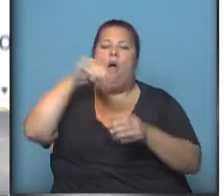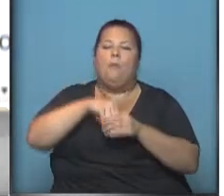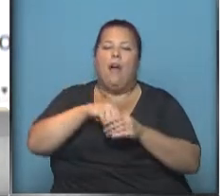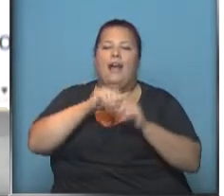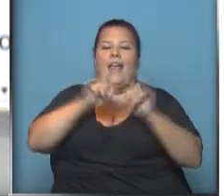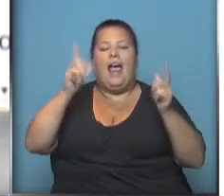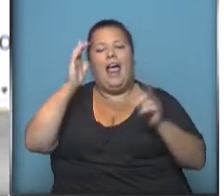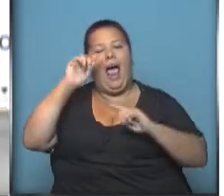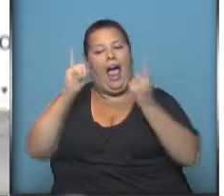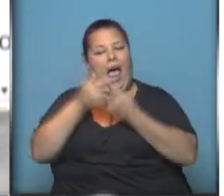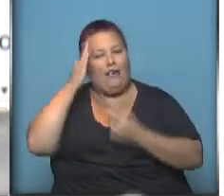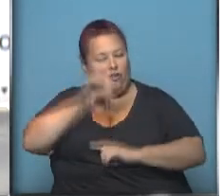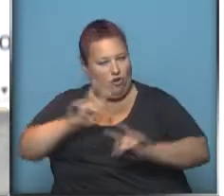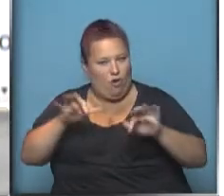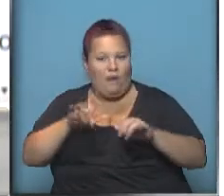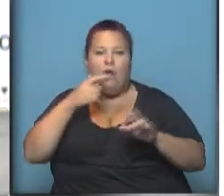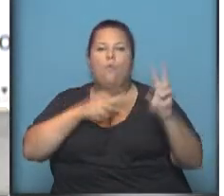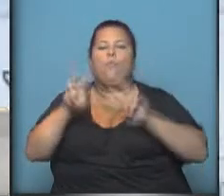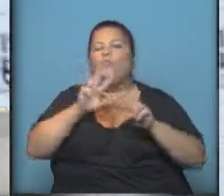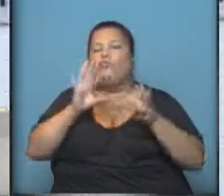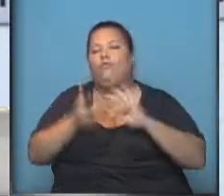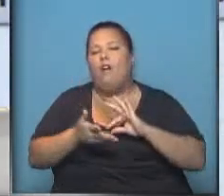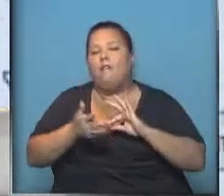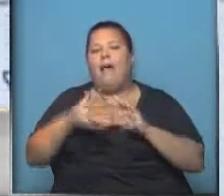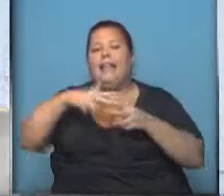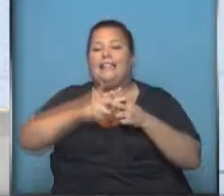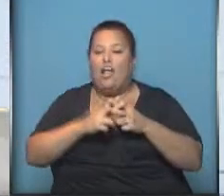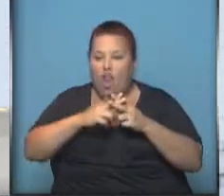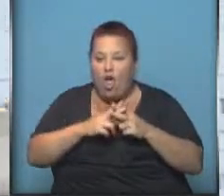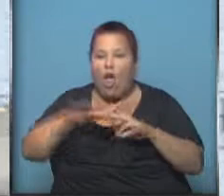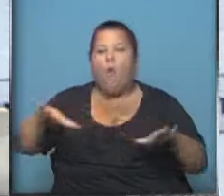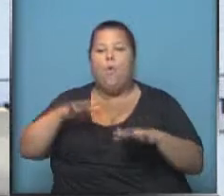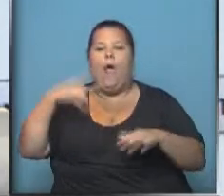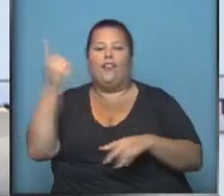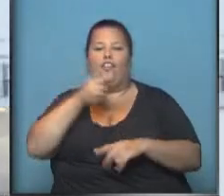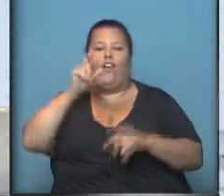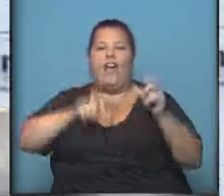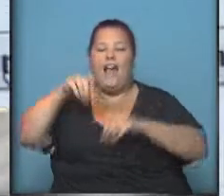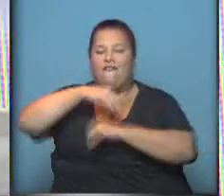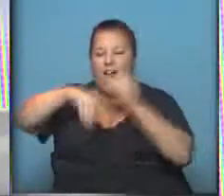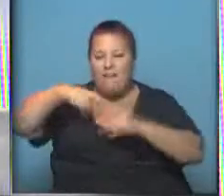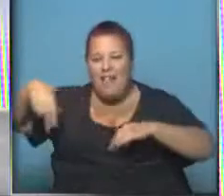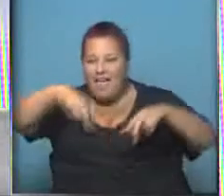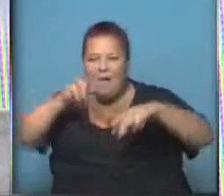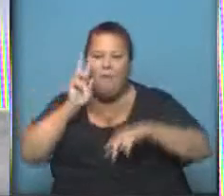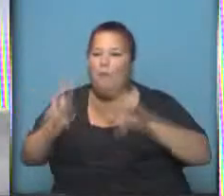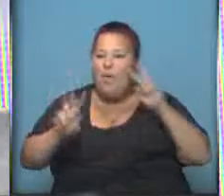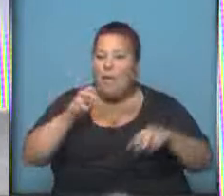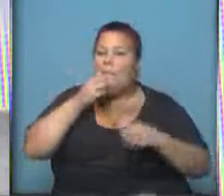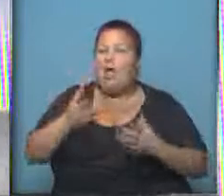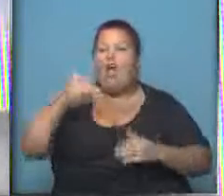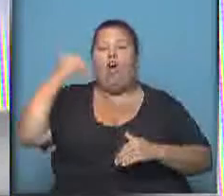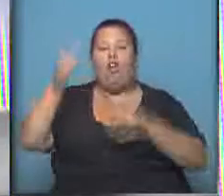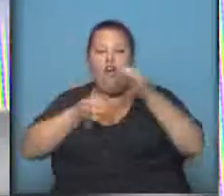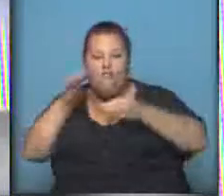pantallas en la habitación tratar de equipar con tecnología los espacios de circulación compartida esto lo que favorece es a un mayor